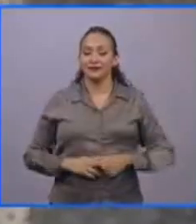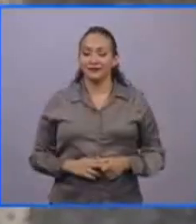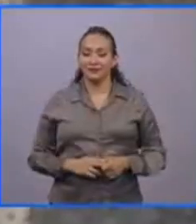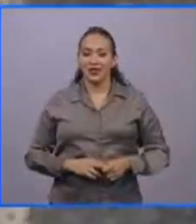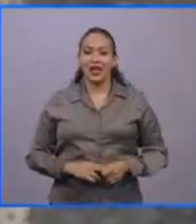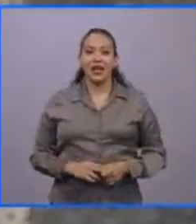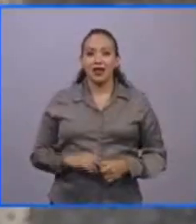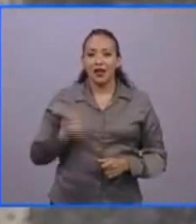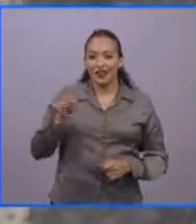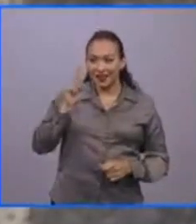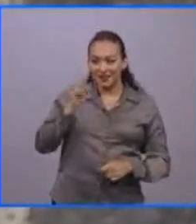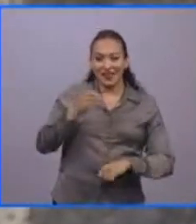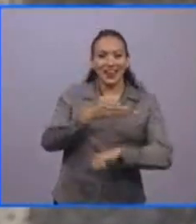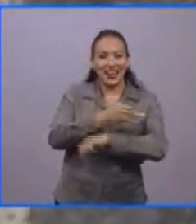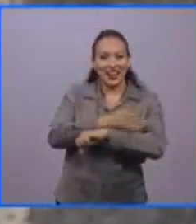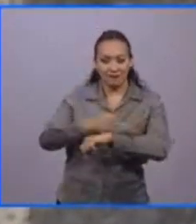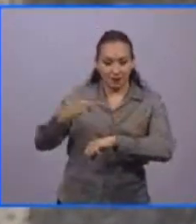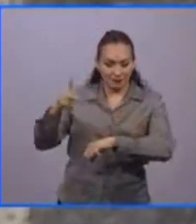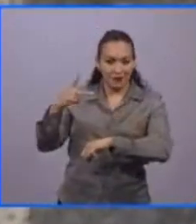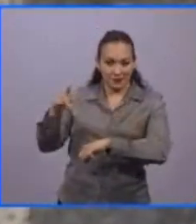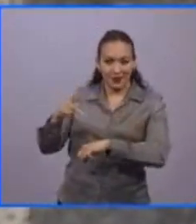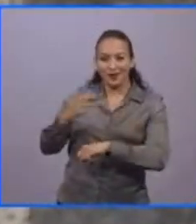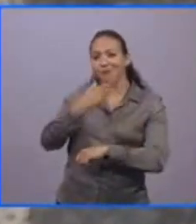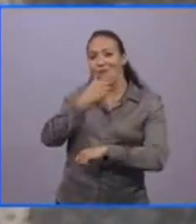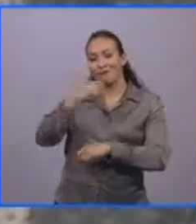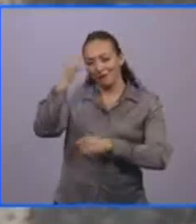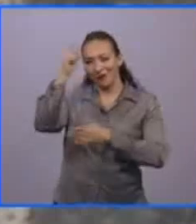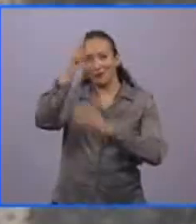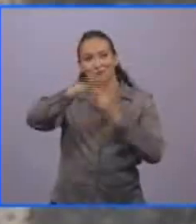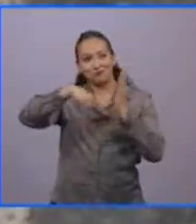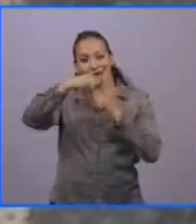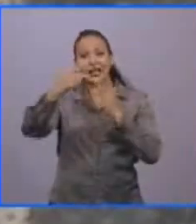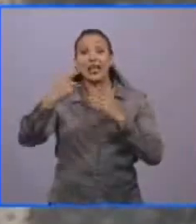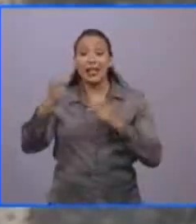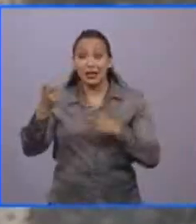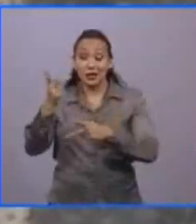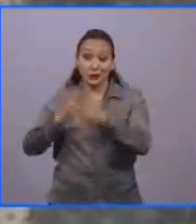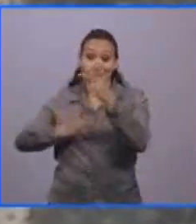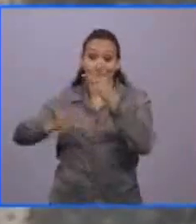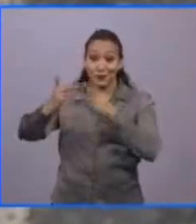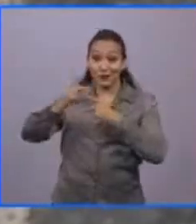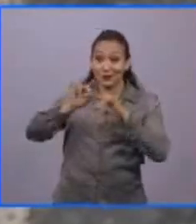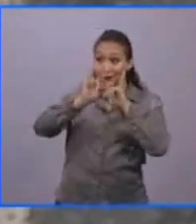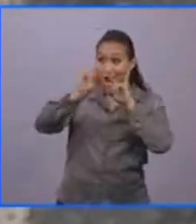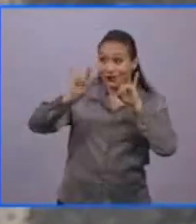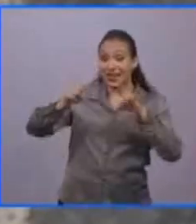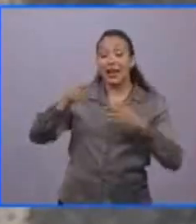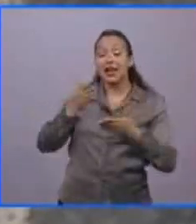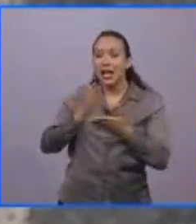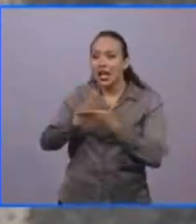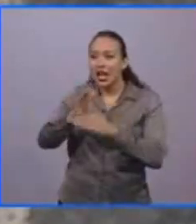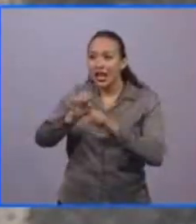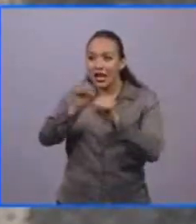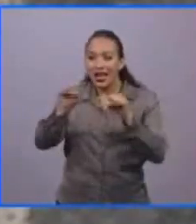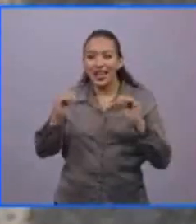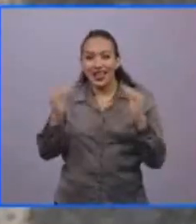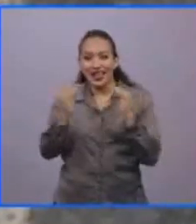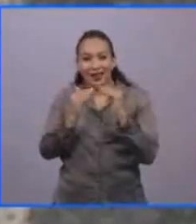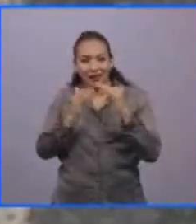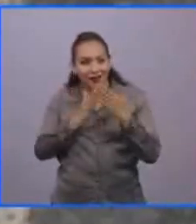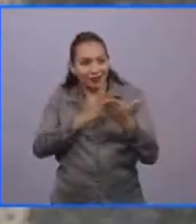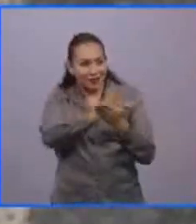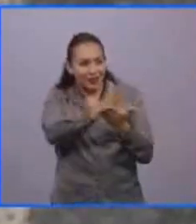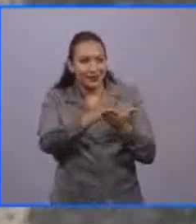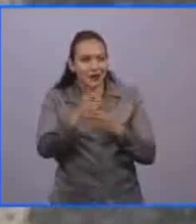la que la familia del Paso Gordillo tan generosamente nos prestó hasta el salón de su casa, es para